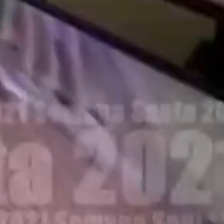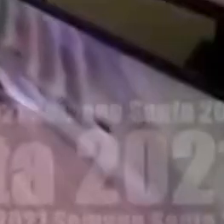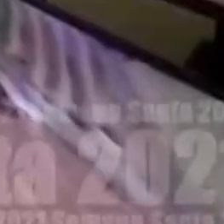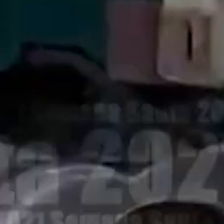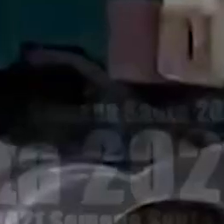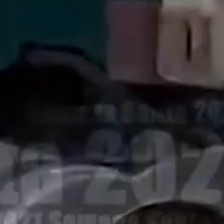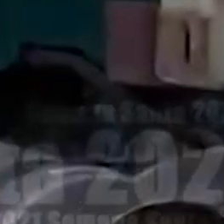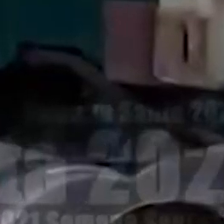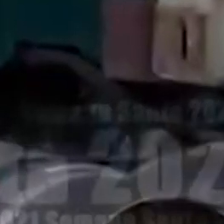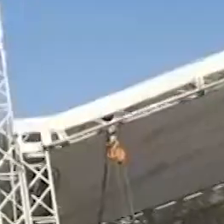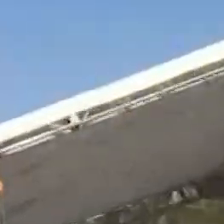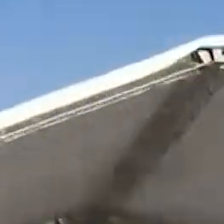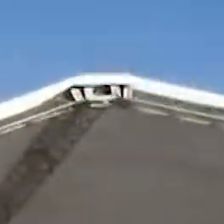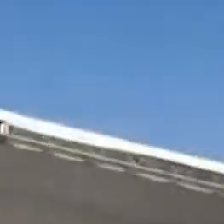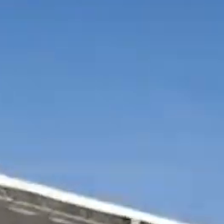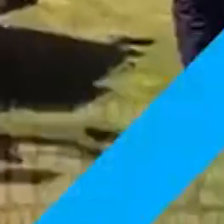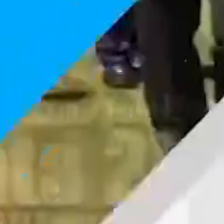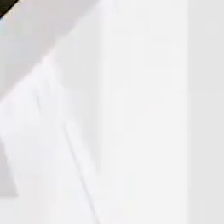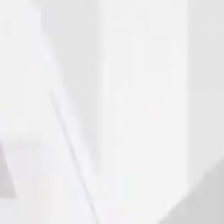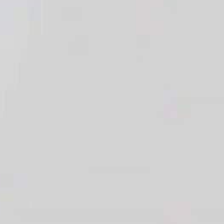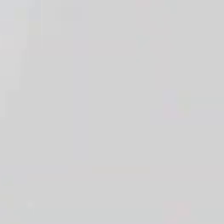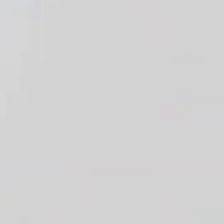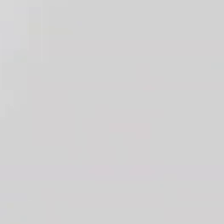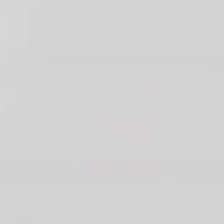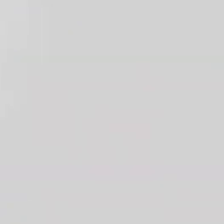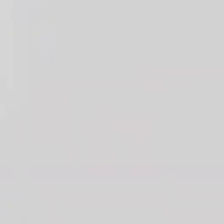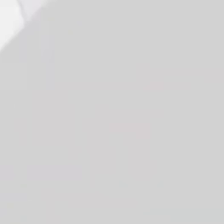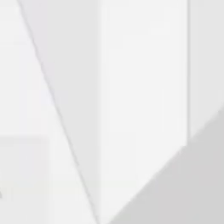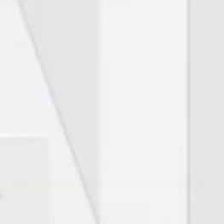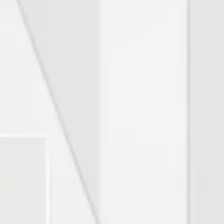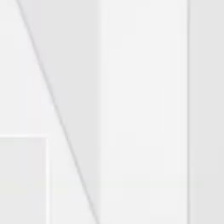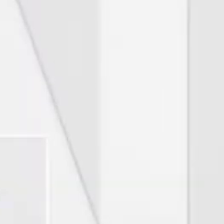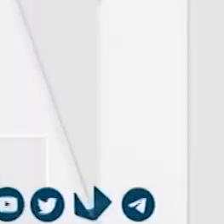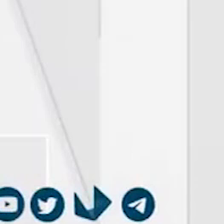prudente y conveniente seguir.